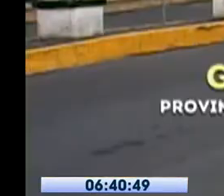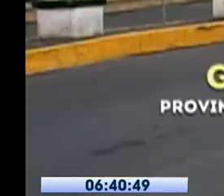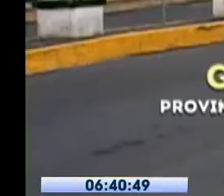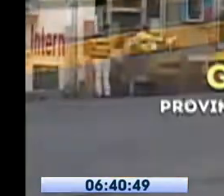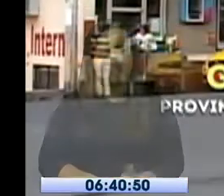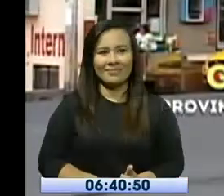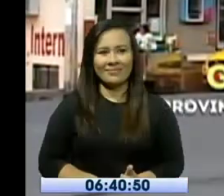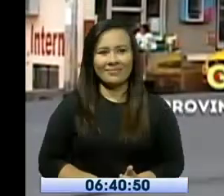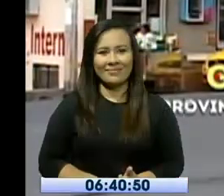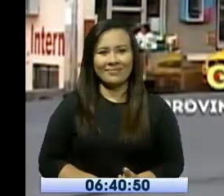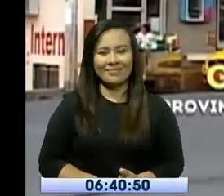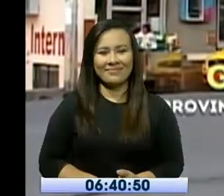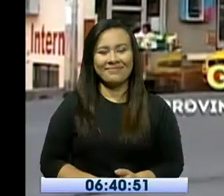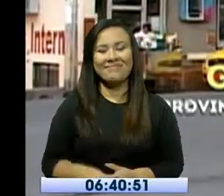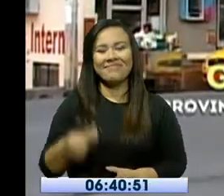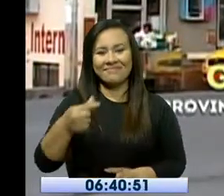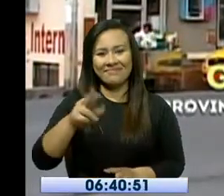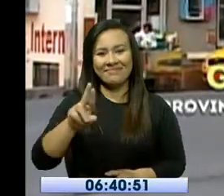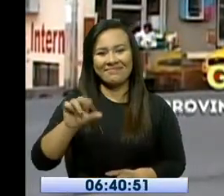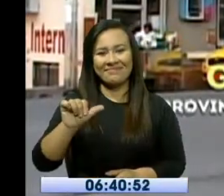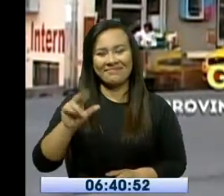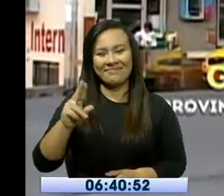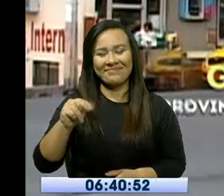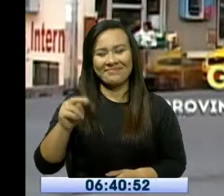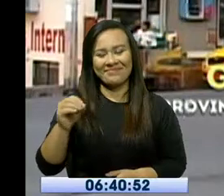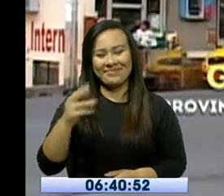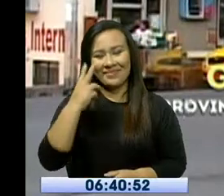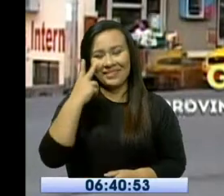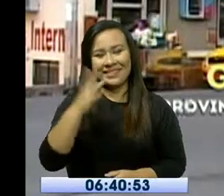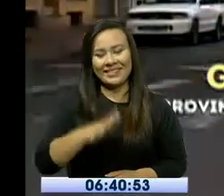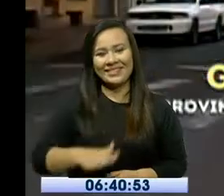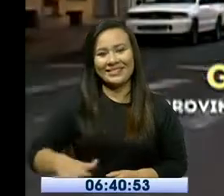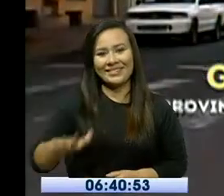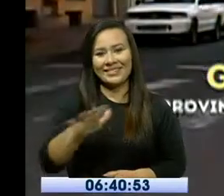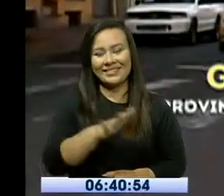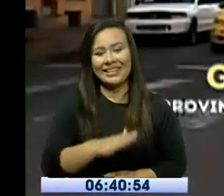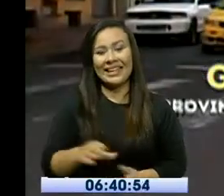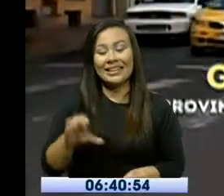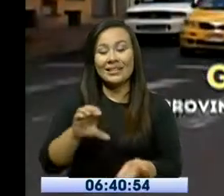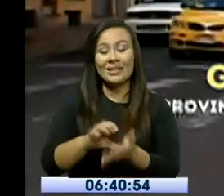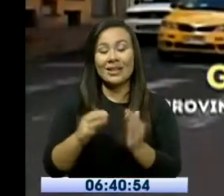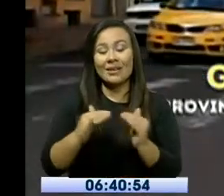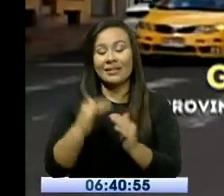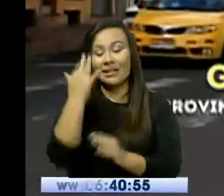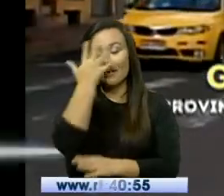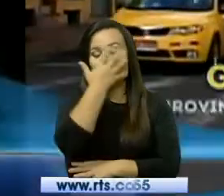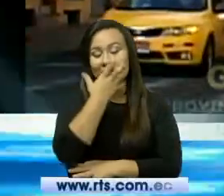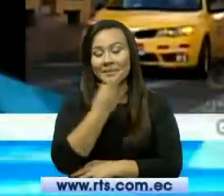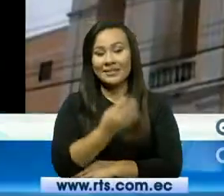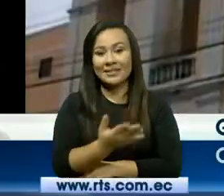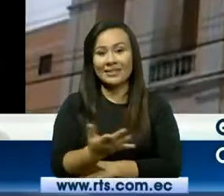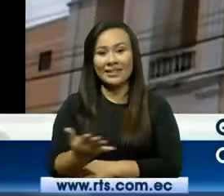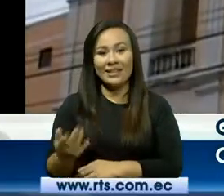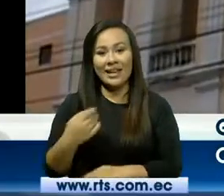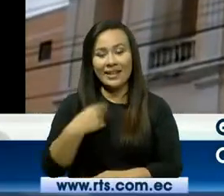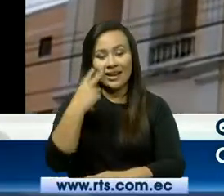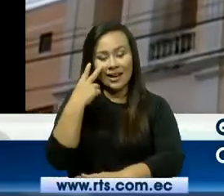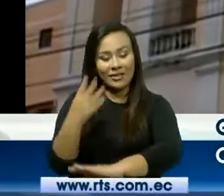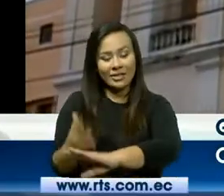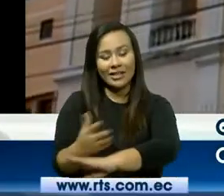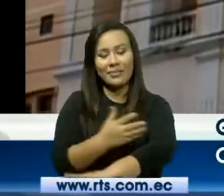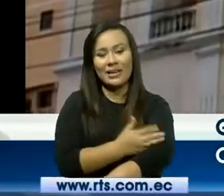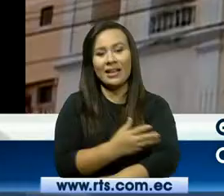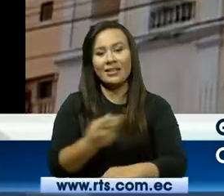El Cantón Guano es una ciudad milenaria, sí. Es conocida como el Edén, como fue conocido